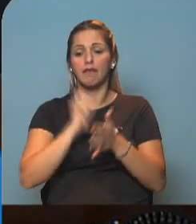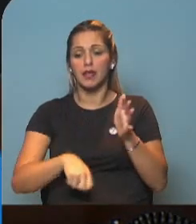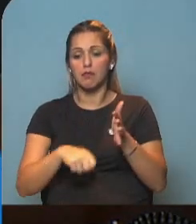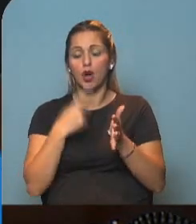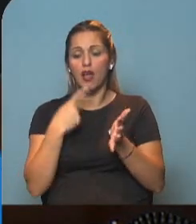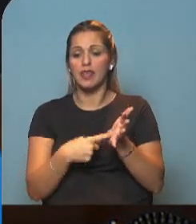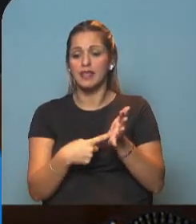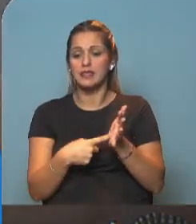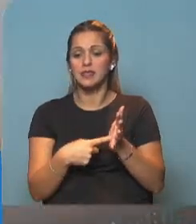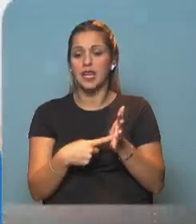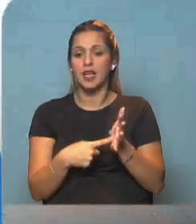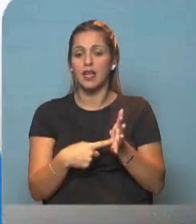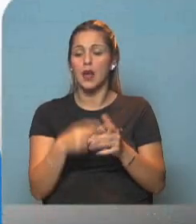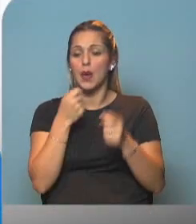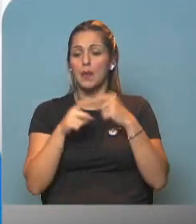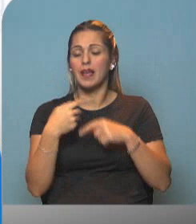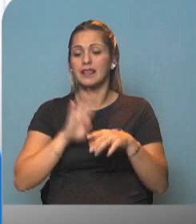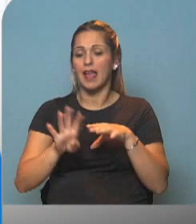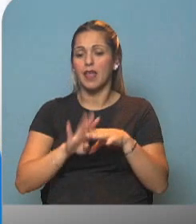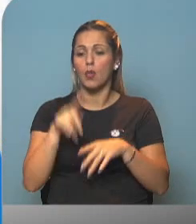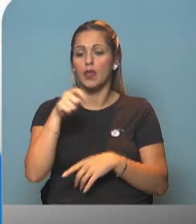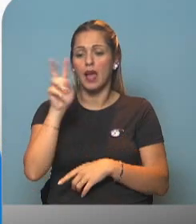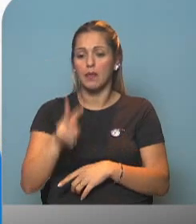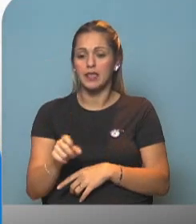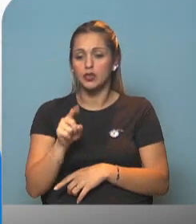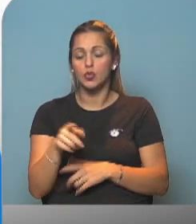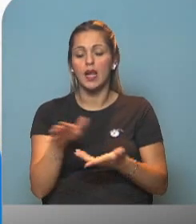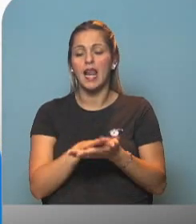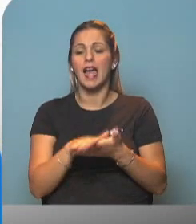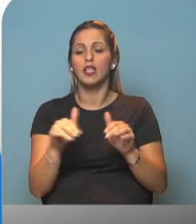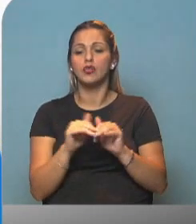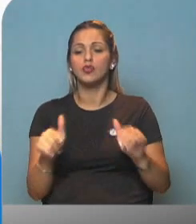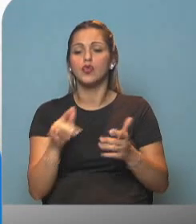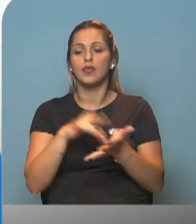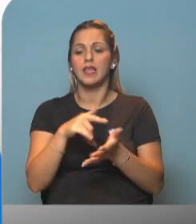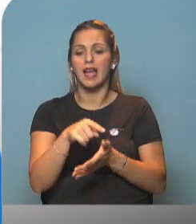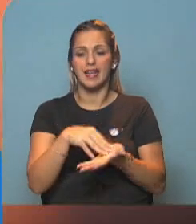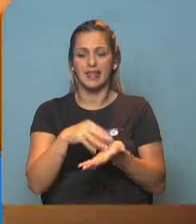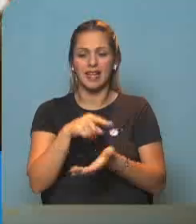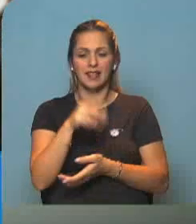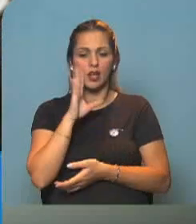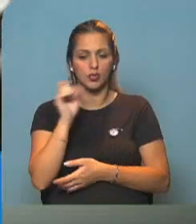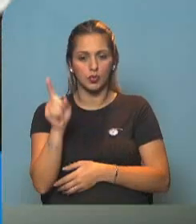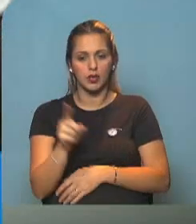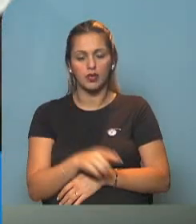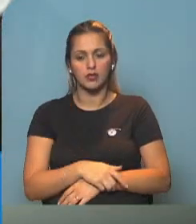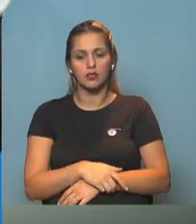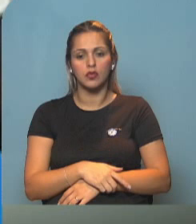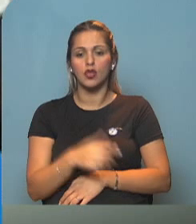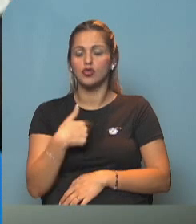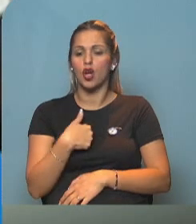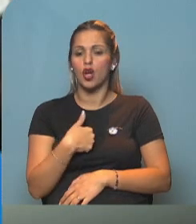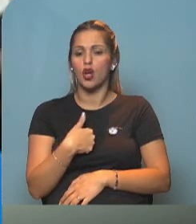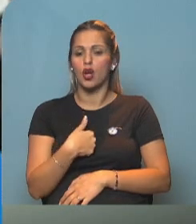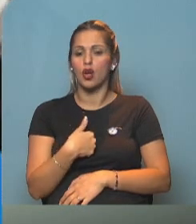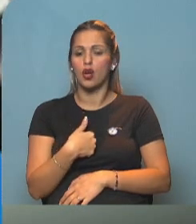que limita la venta de deuda y activos públicos venezolanos en suelo estadounidense. He declarado